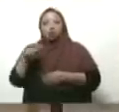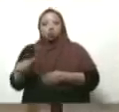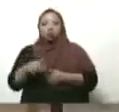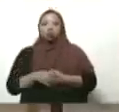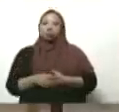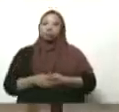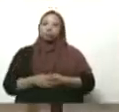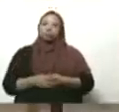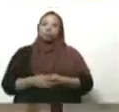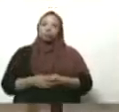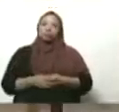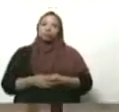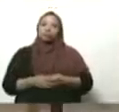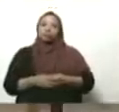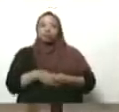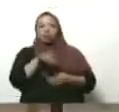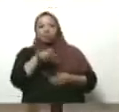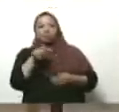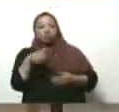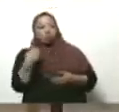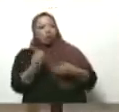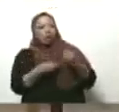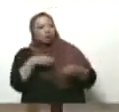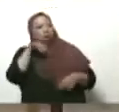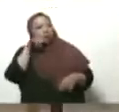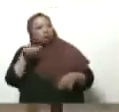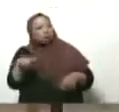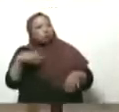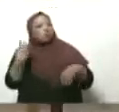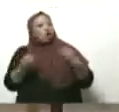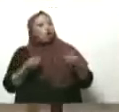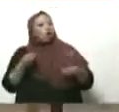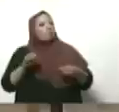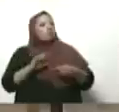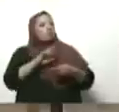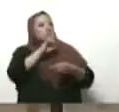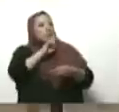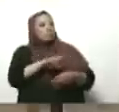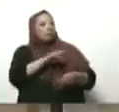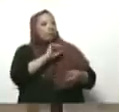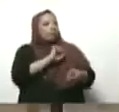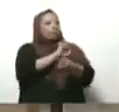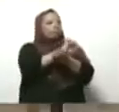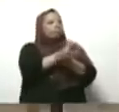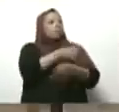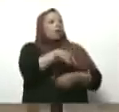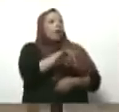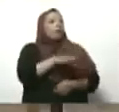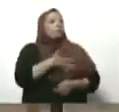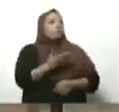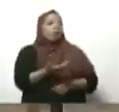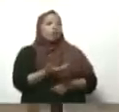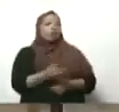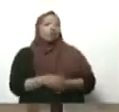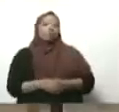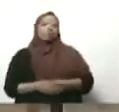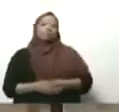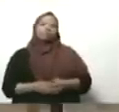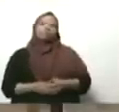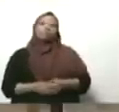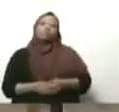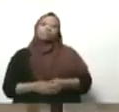tramitar nuestro pueblo y vean lo importante ya tenemos piense como ha pasado el tiempo no ya